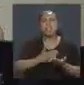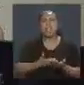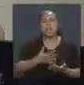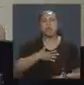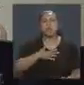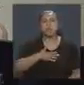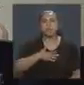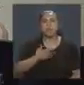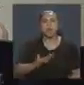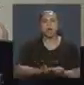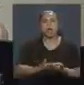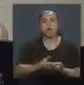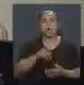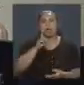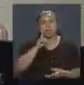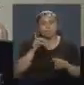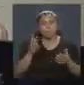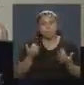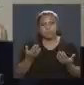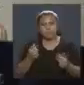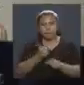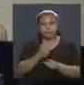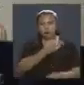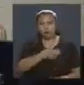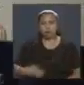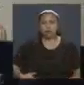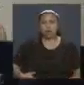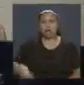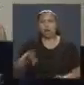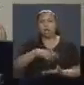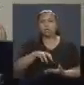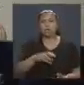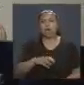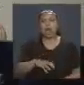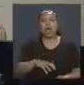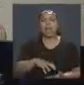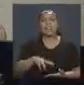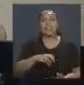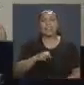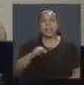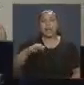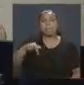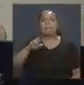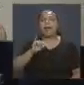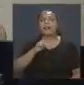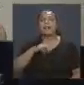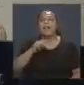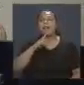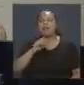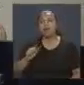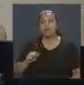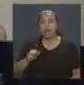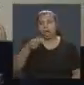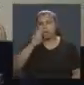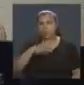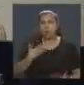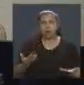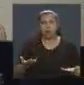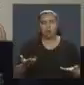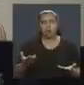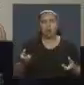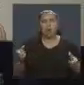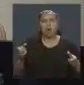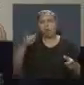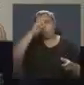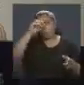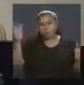requiere una atención del gobierno. La ciudad de Arica, la región de Arica y Parinacota, no tiene otras instancias más que los consultorios